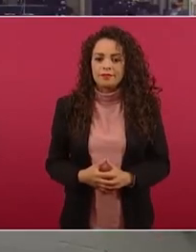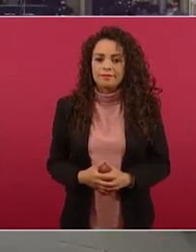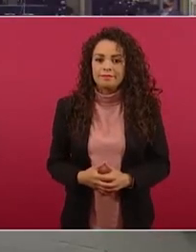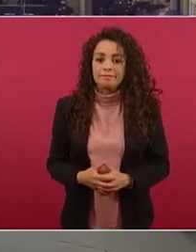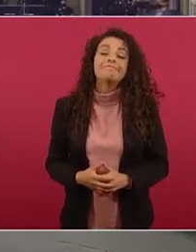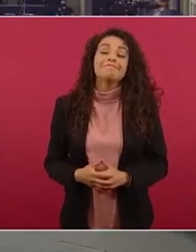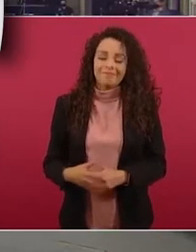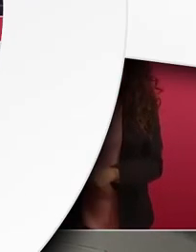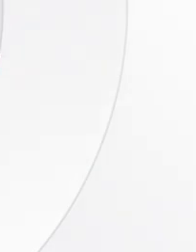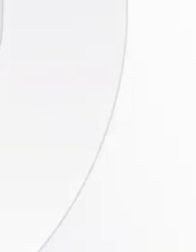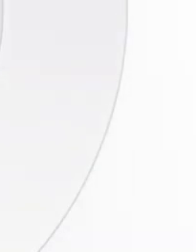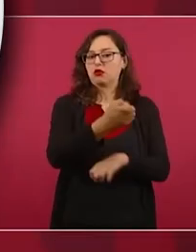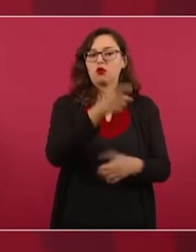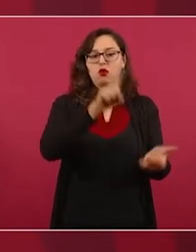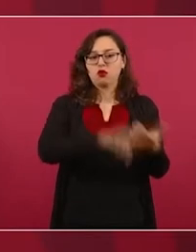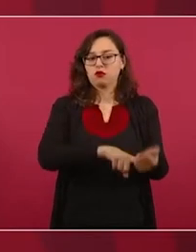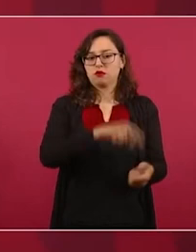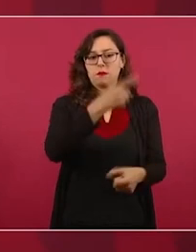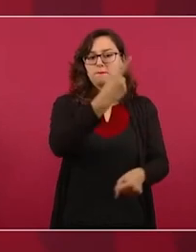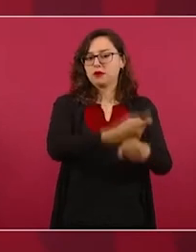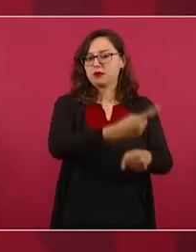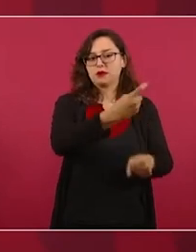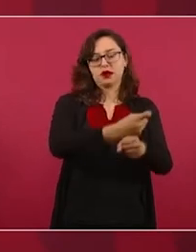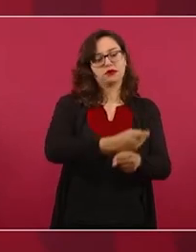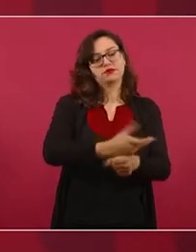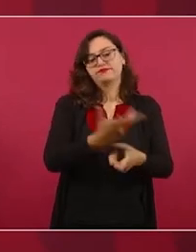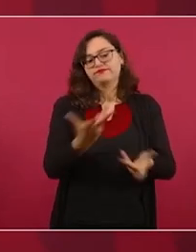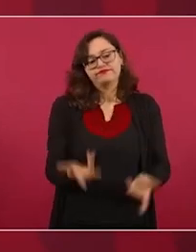Ese es exactamente. No es de que